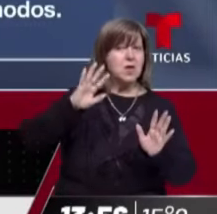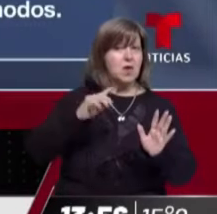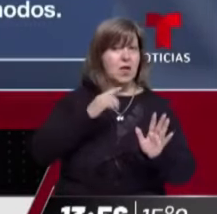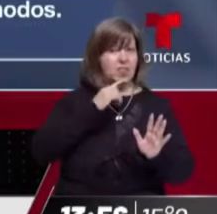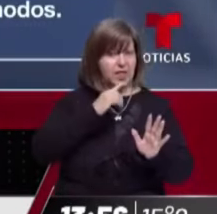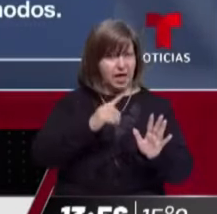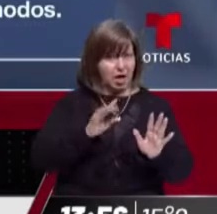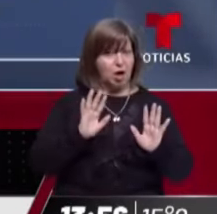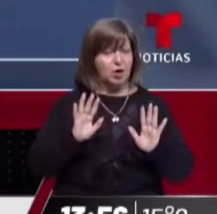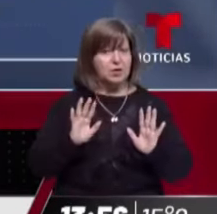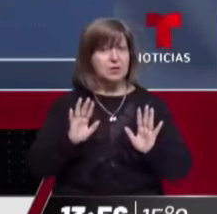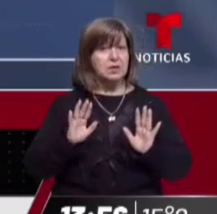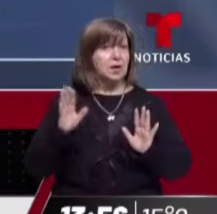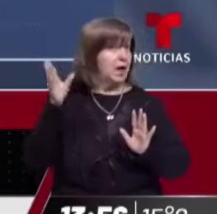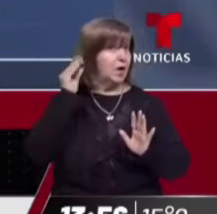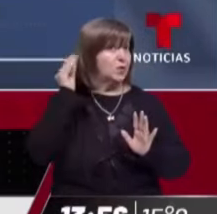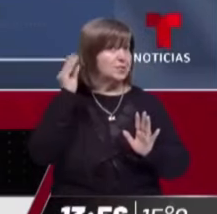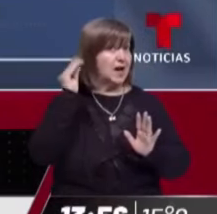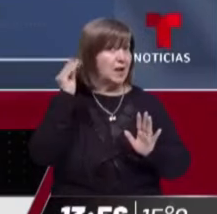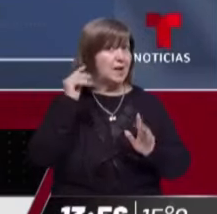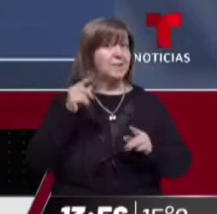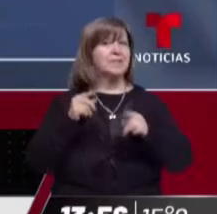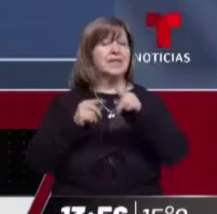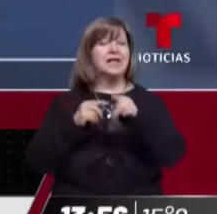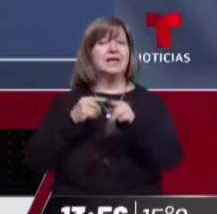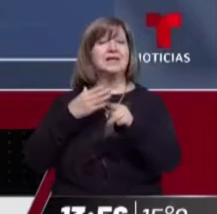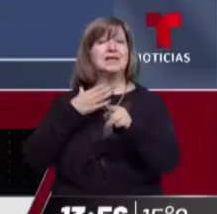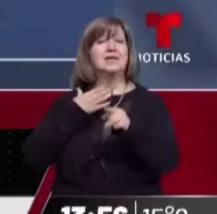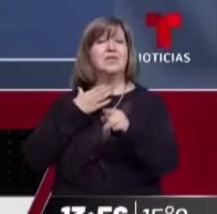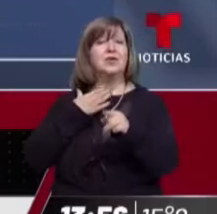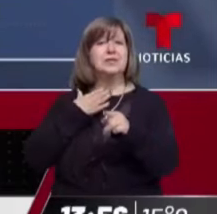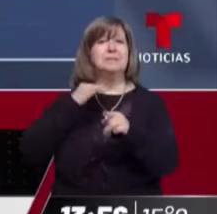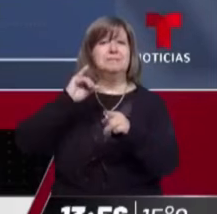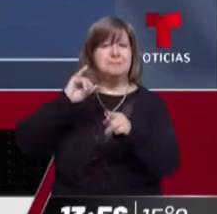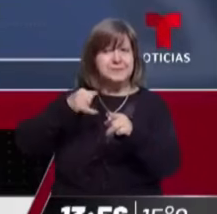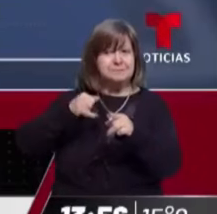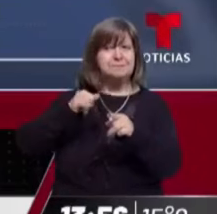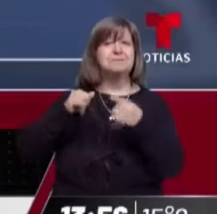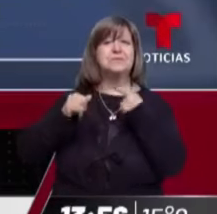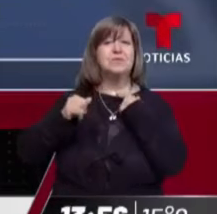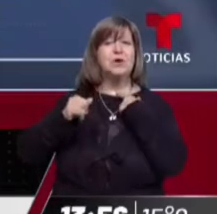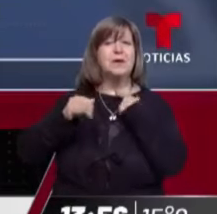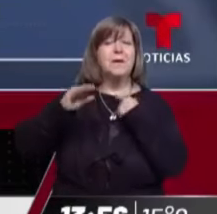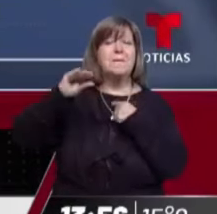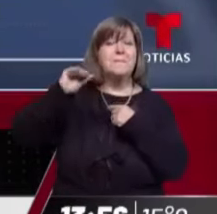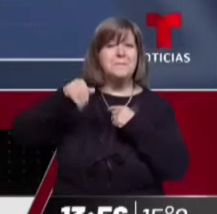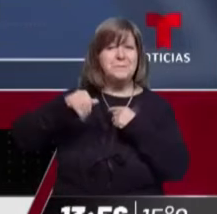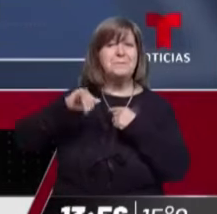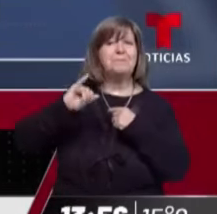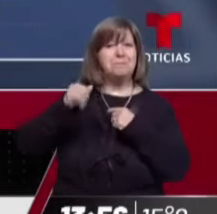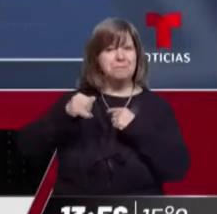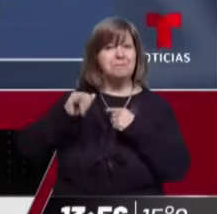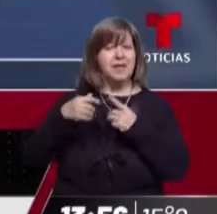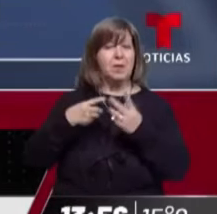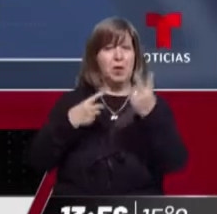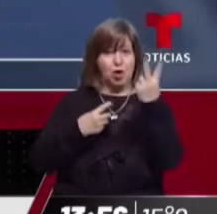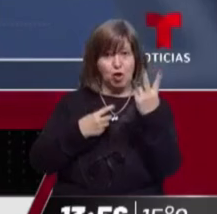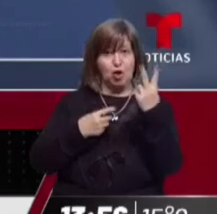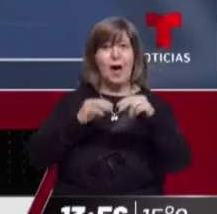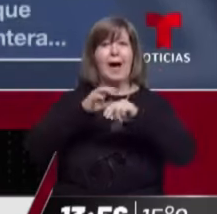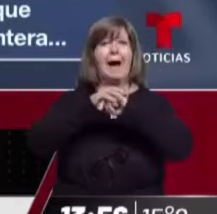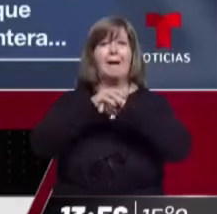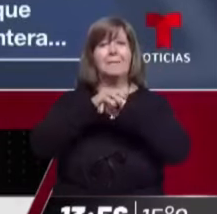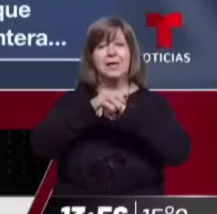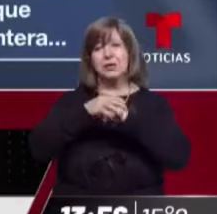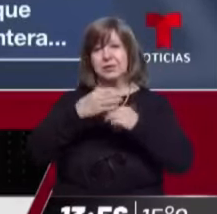Musk, pero de alguna manera sentía con el no iba a estar en contra, ¿no? Los dos son amigos de él. Aunque, bueno,